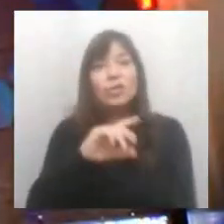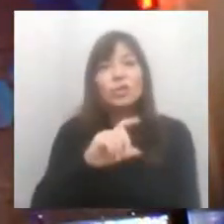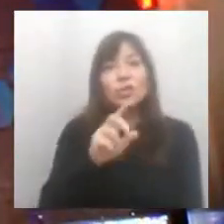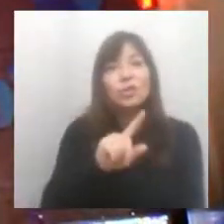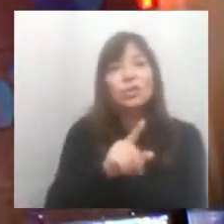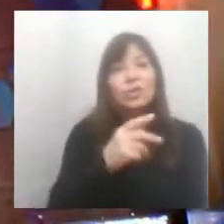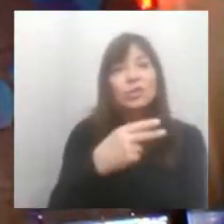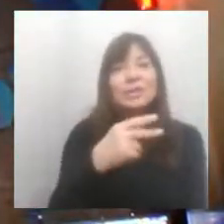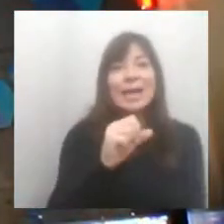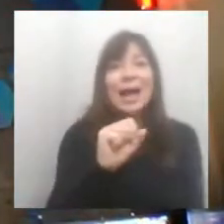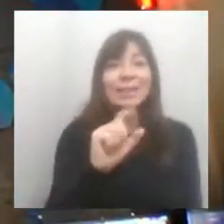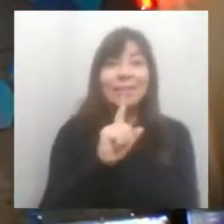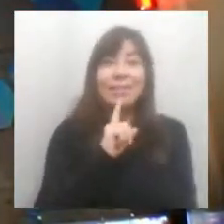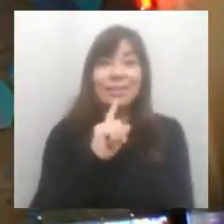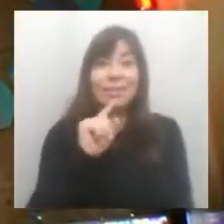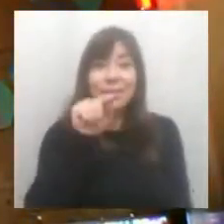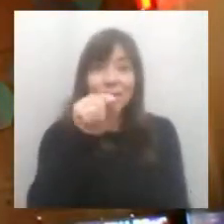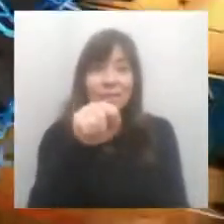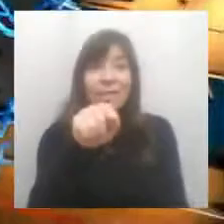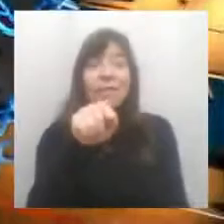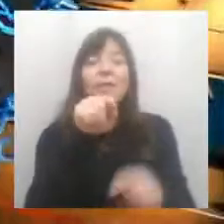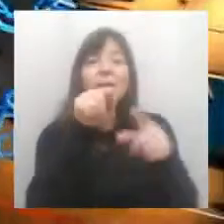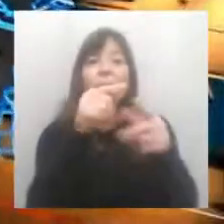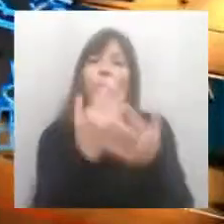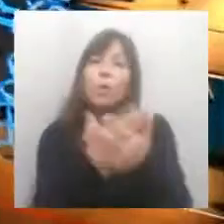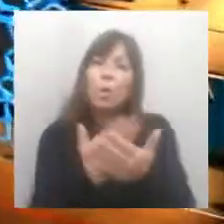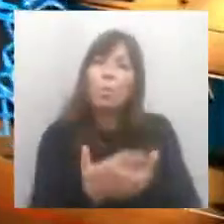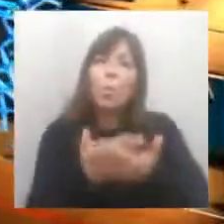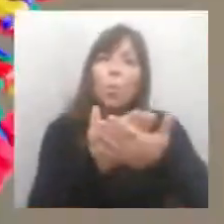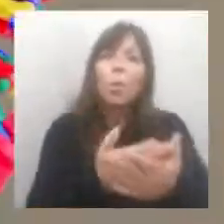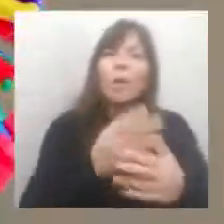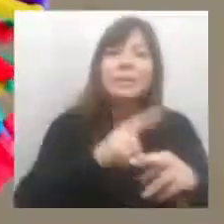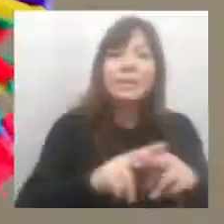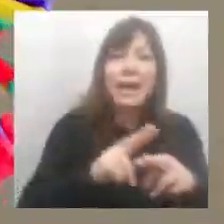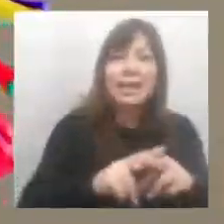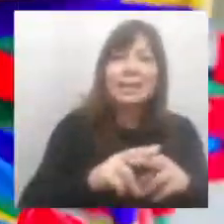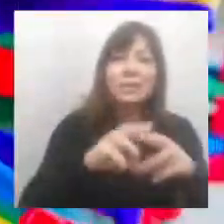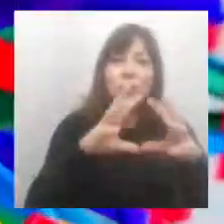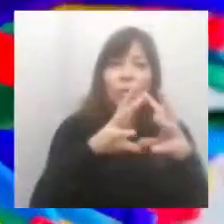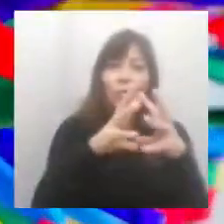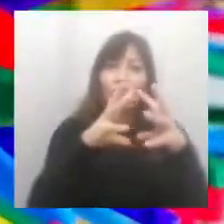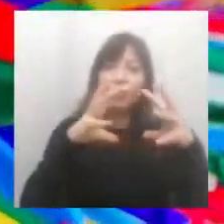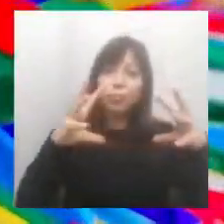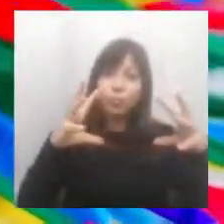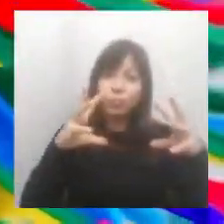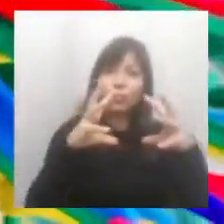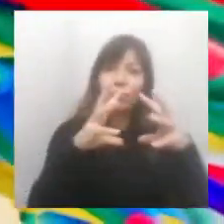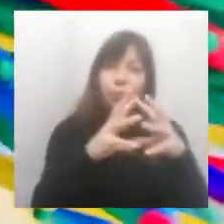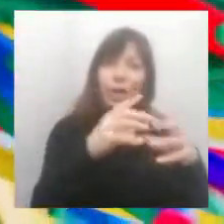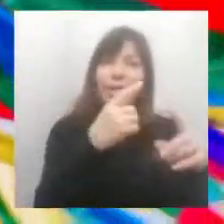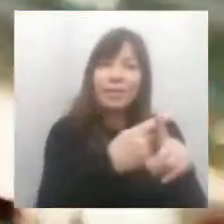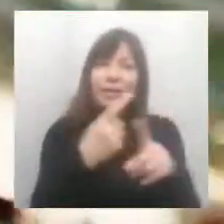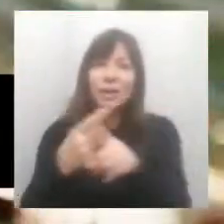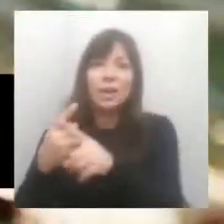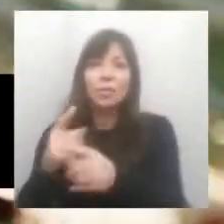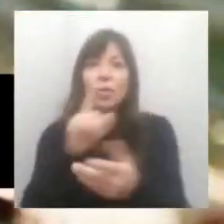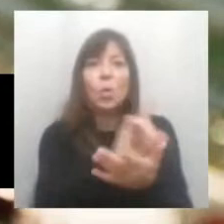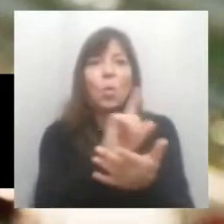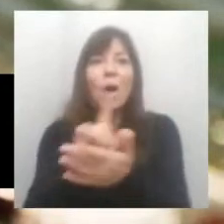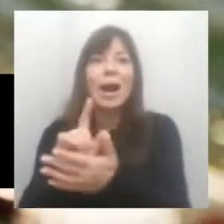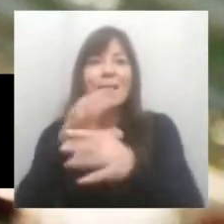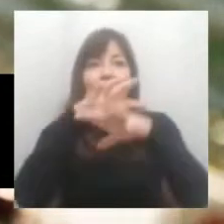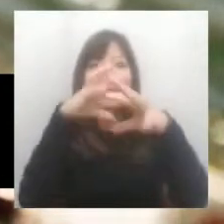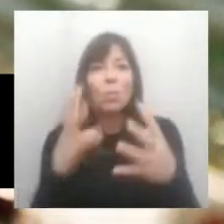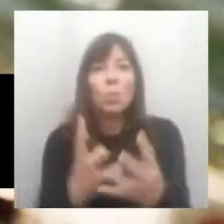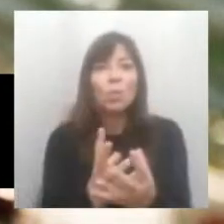Él crea estas propuestas y son muy interesantes. Y también están en distintas partes del mundo, distintos museos del mundo. Ustedes pueden ver con las imágenes que